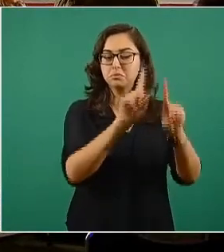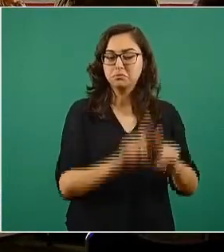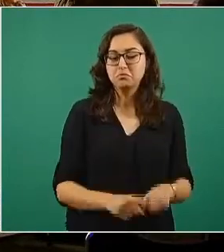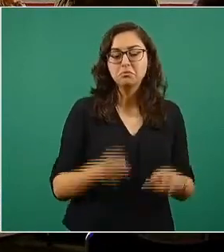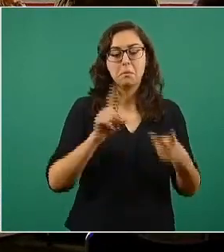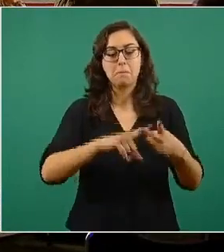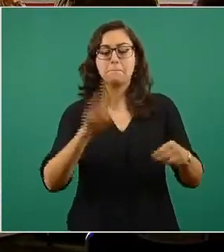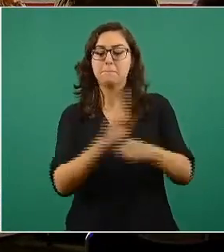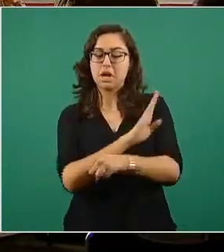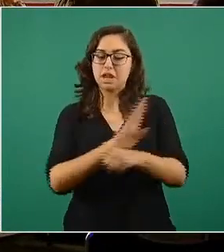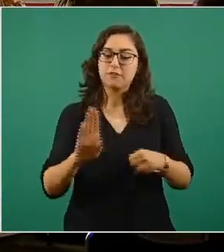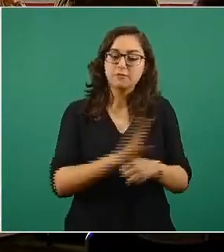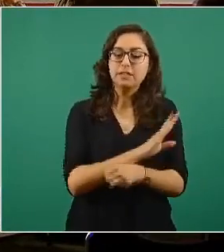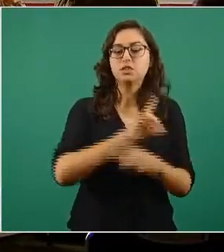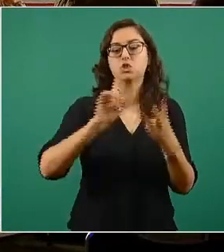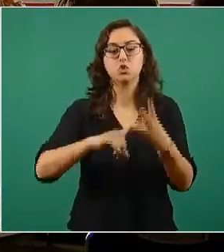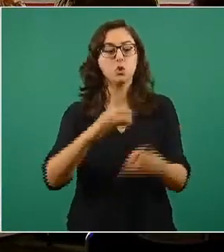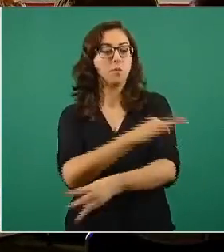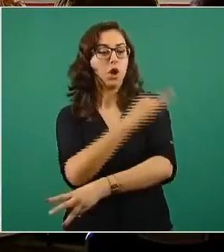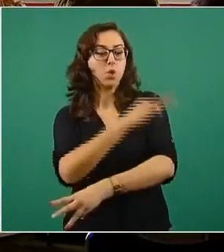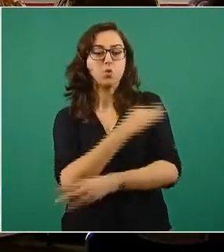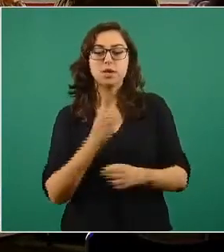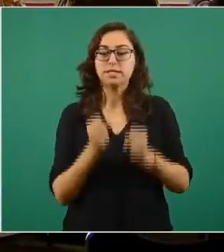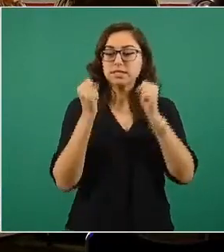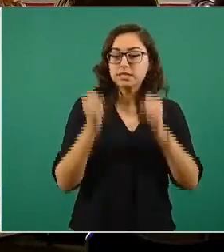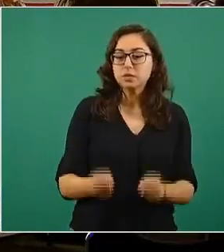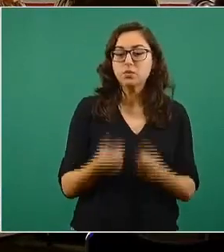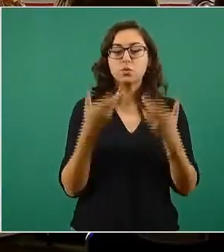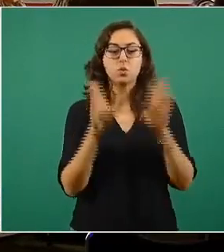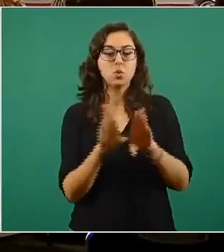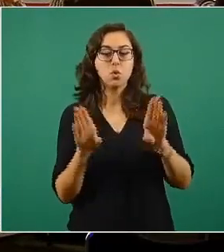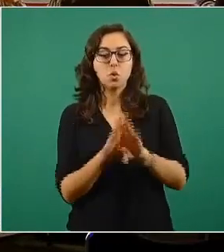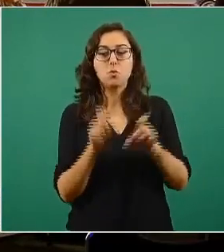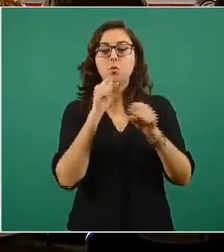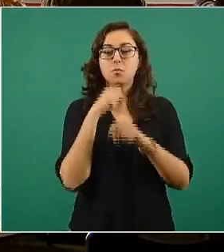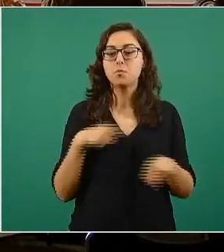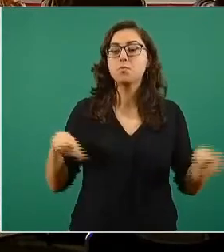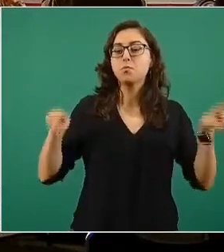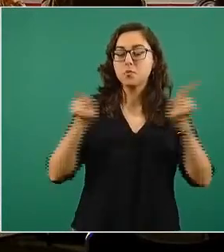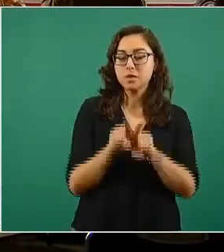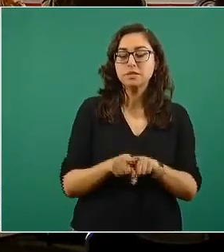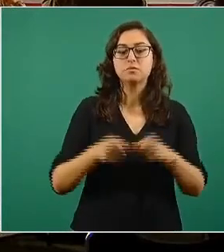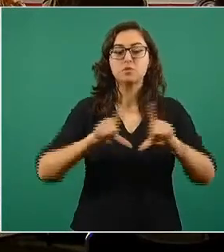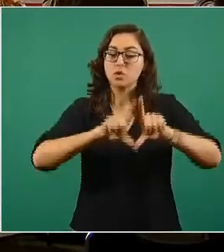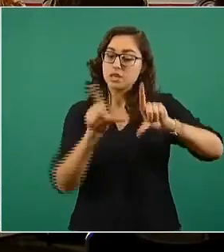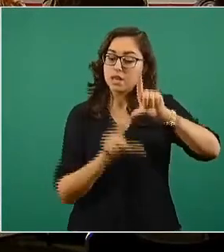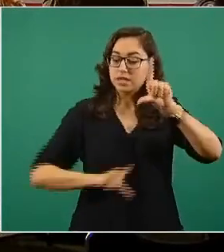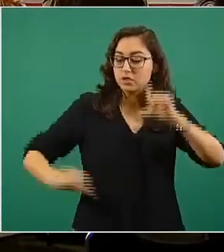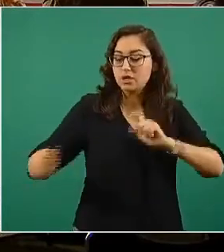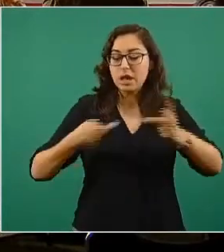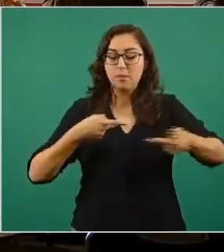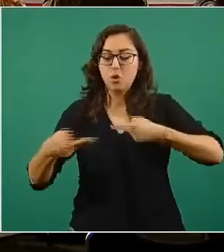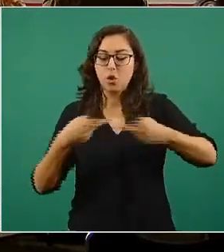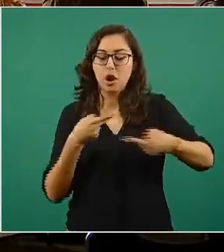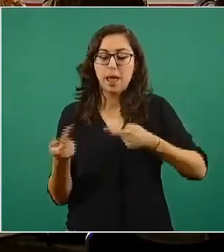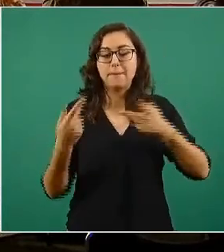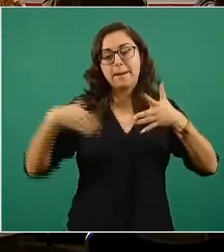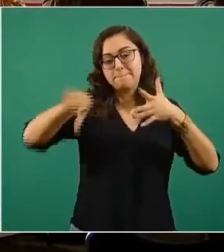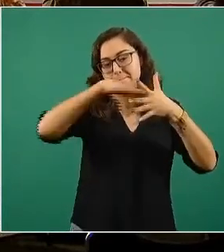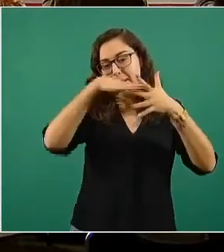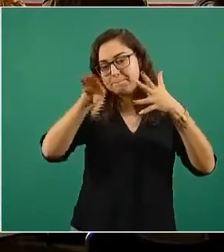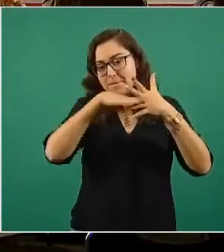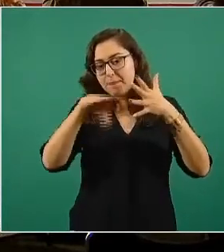vacuna, cuáles son las etapas de la Política Nacional de Vacunación y al